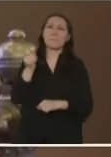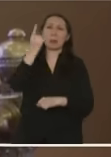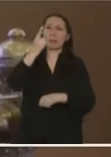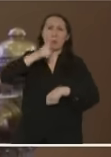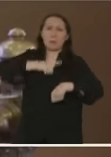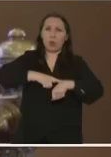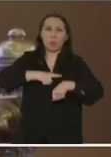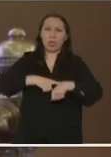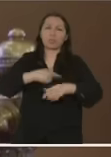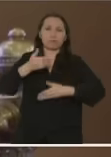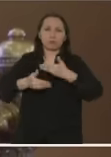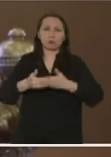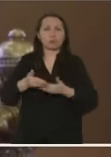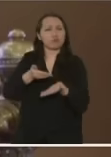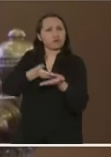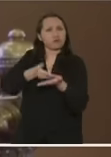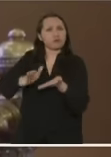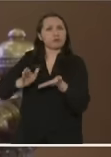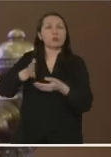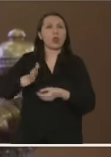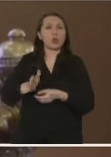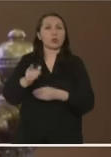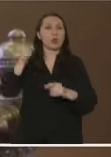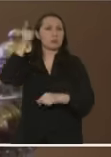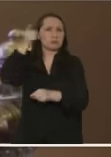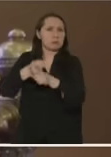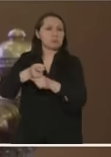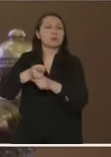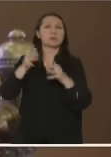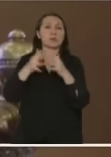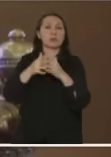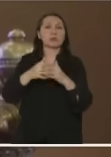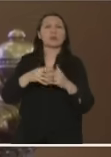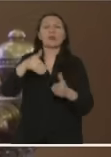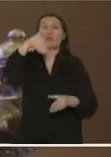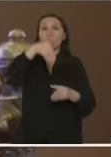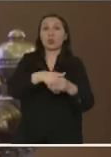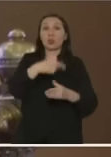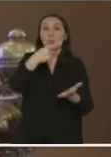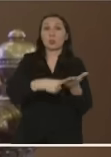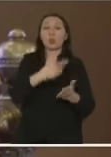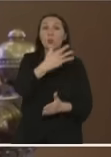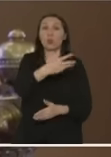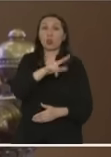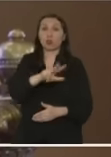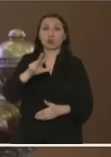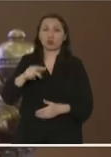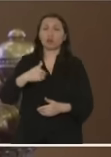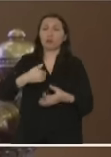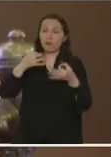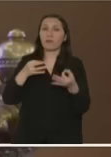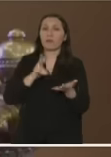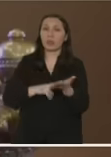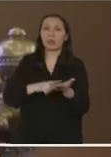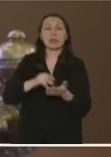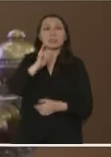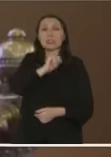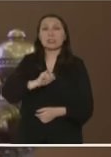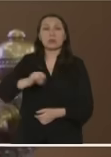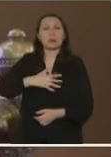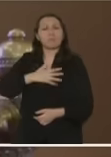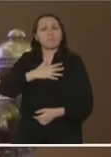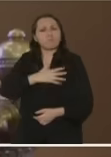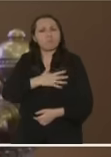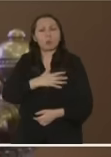hora, rechazando la continuidad de la dictadura en el plebiscito de 1988, algo de lo que me consta, siempre se